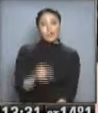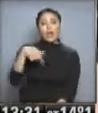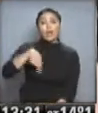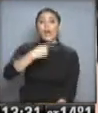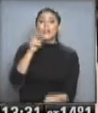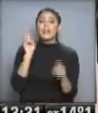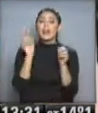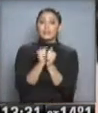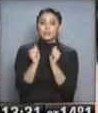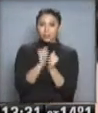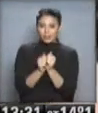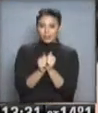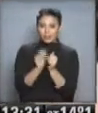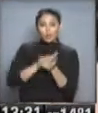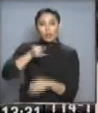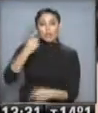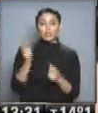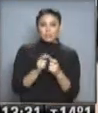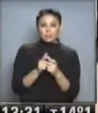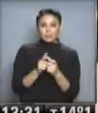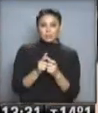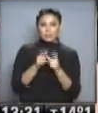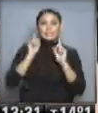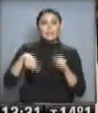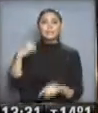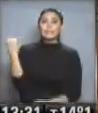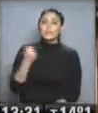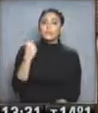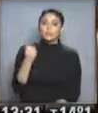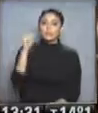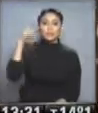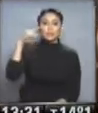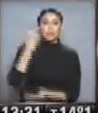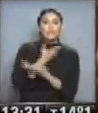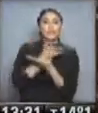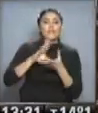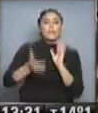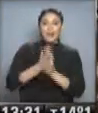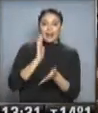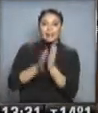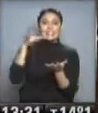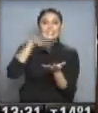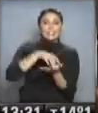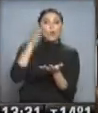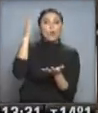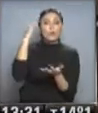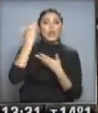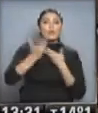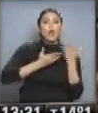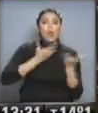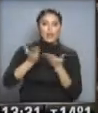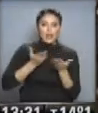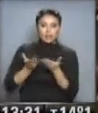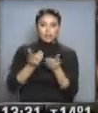Pasamos a otra historia ahora y estamos hablando de otra película que también es importante y hoy tendrá una proyección gratuita en el Centro Cultural de la Cooperación. Estoy hablando